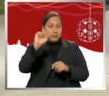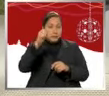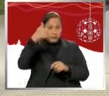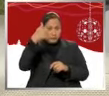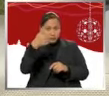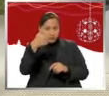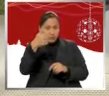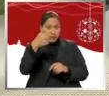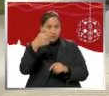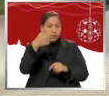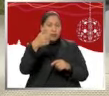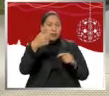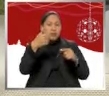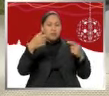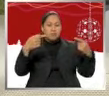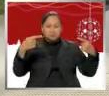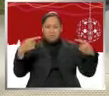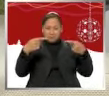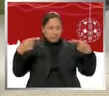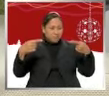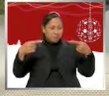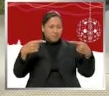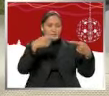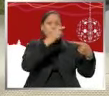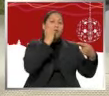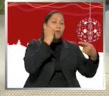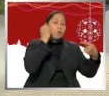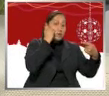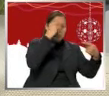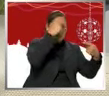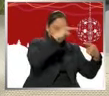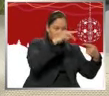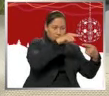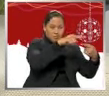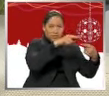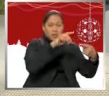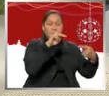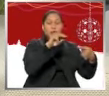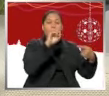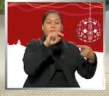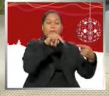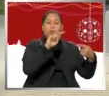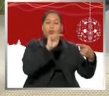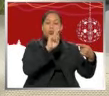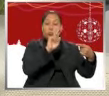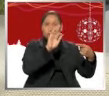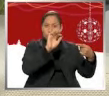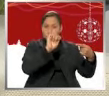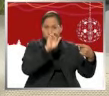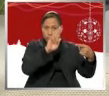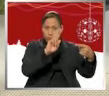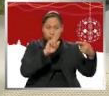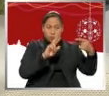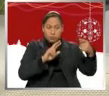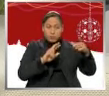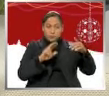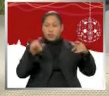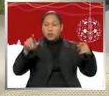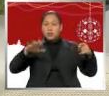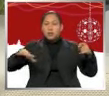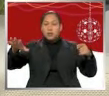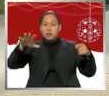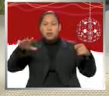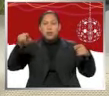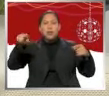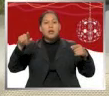1566 de una controversia entre el arzobispo de México, Montúfar, y el provincial de